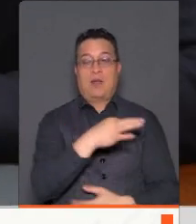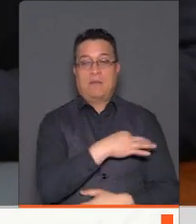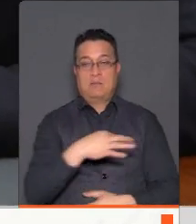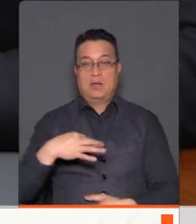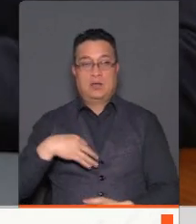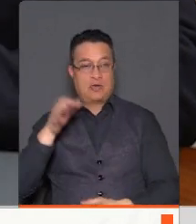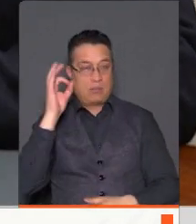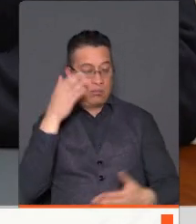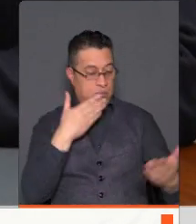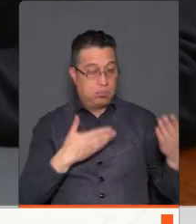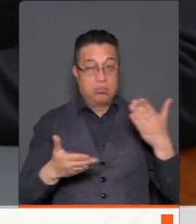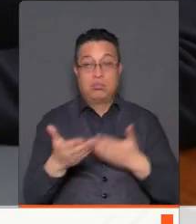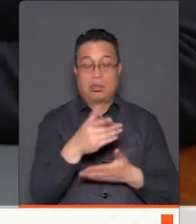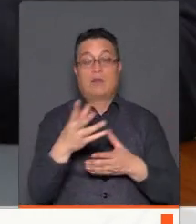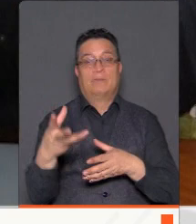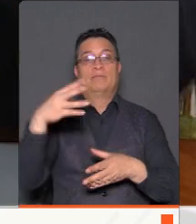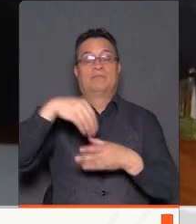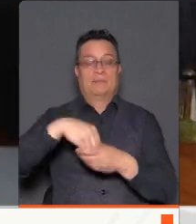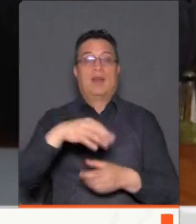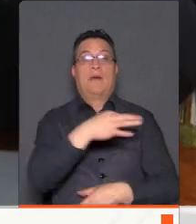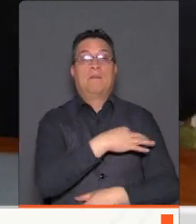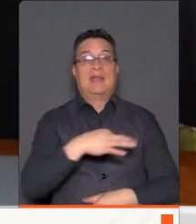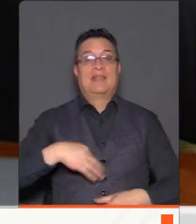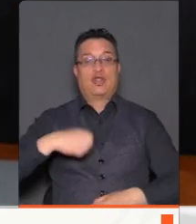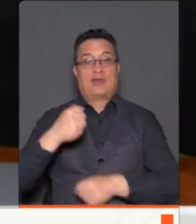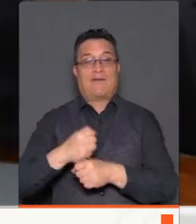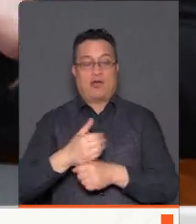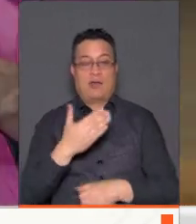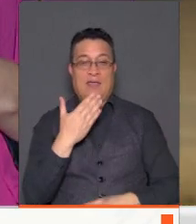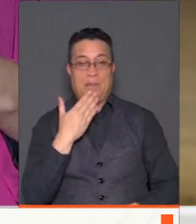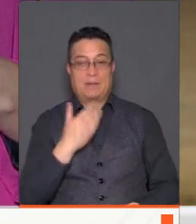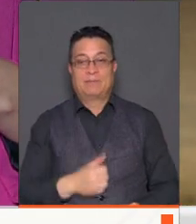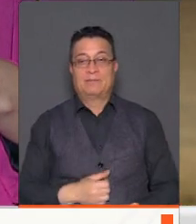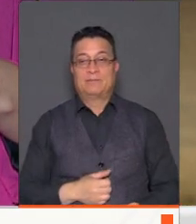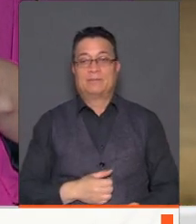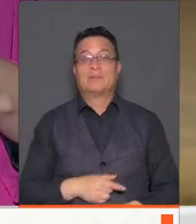integrando ahí, recordemos, al Ministerio del Trabajo. Perfecto, Vale, muchas gracias, muy buenas noches.